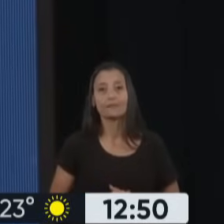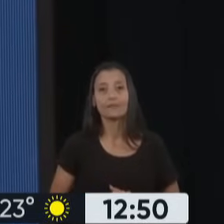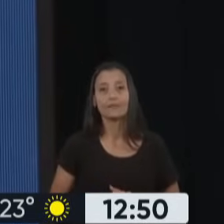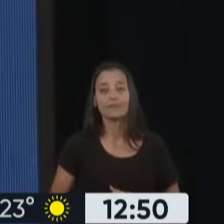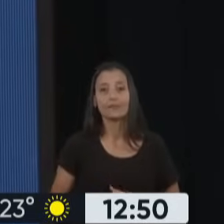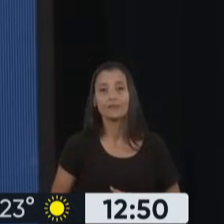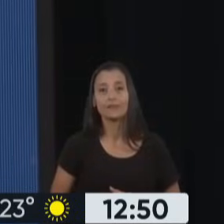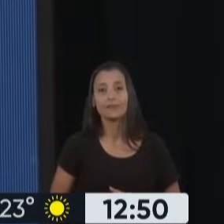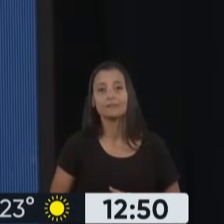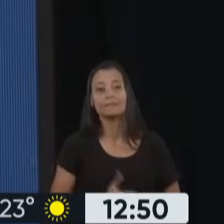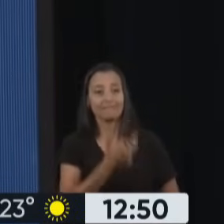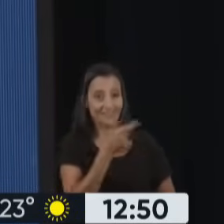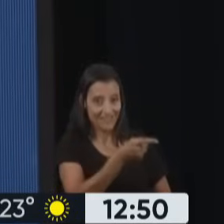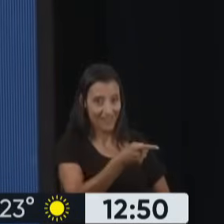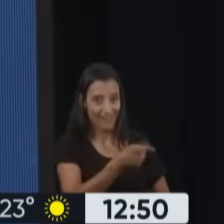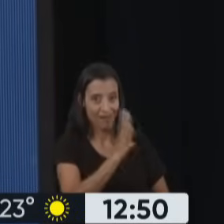No sé por qué se ríe.